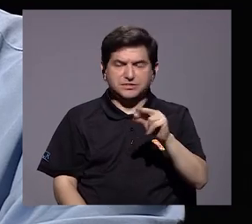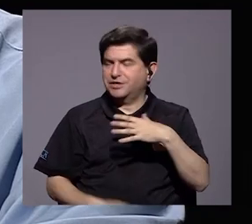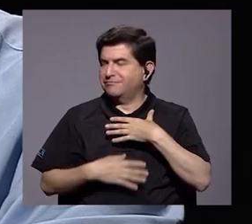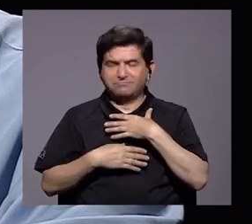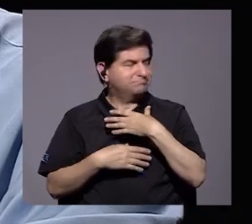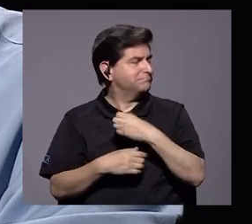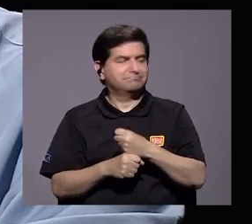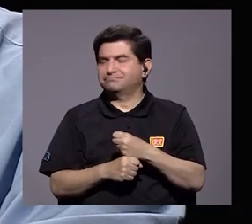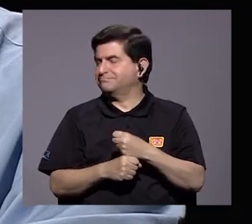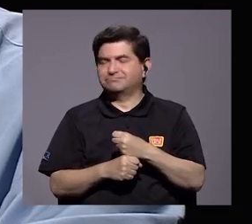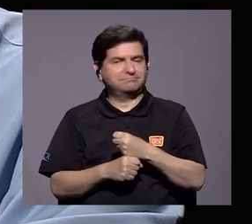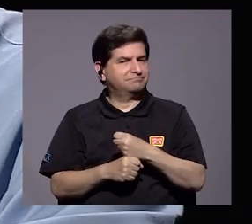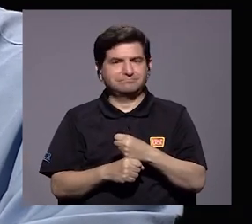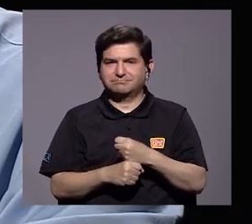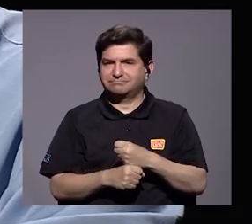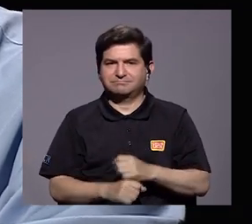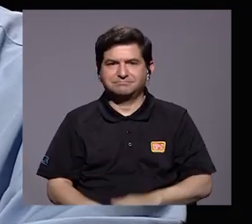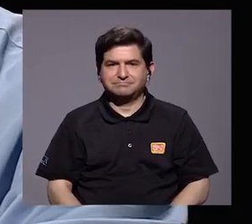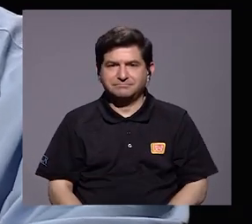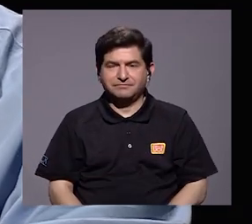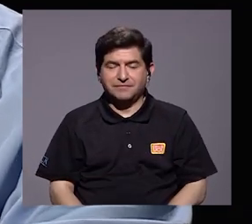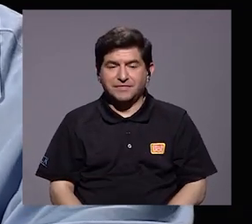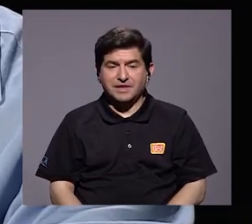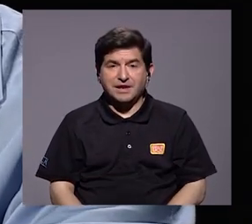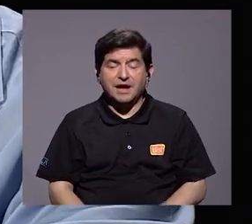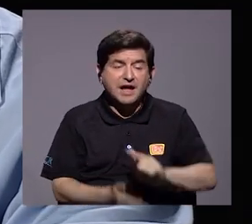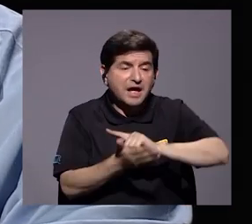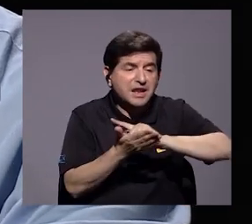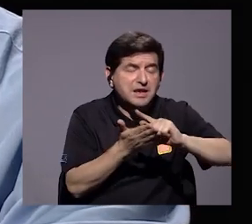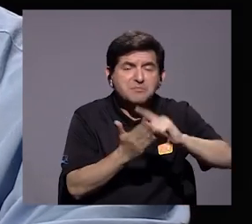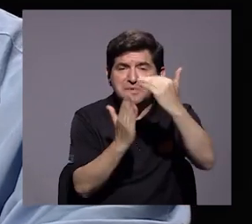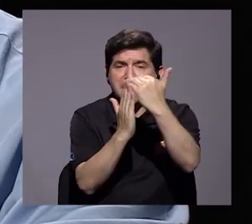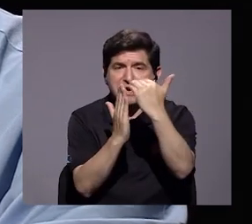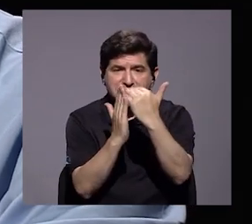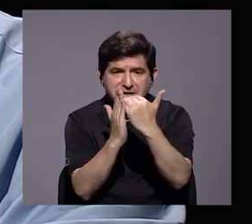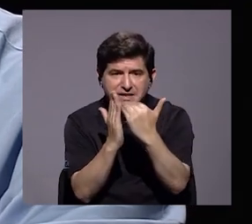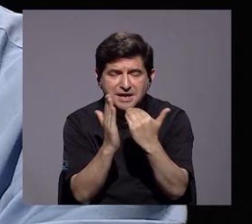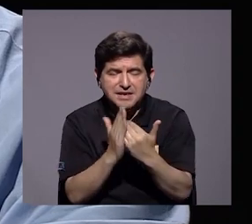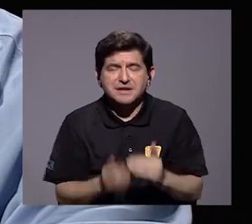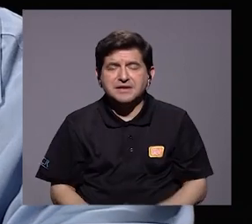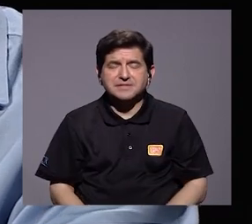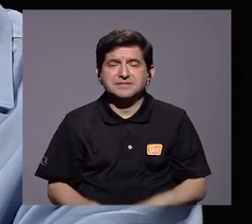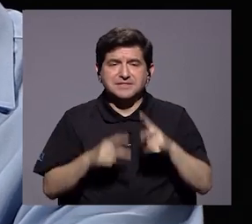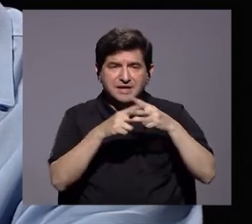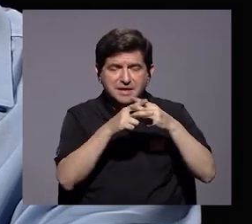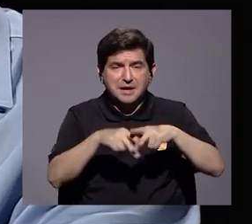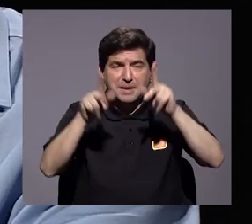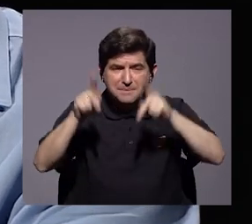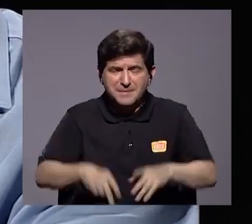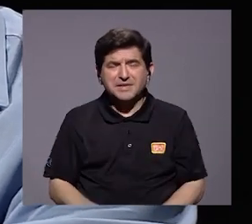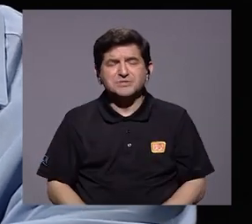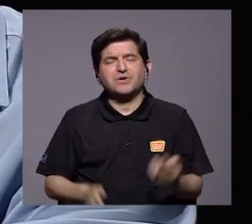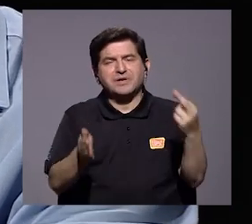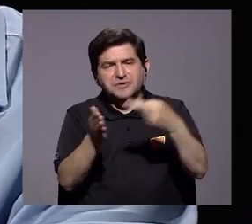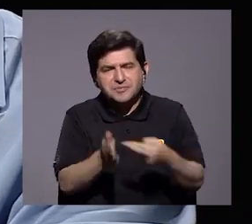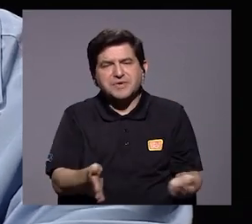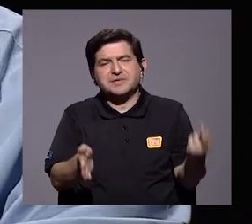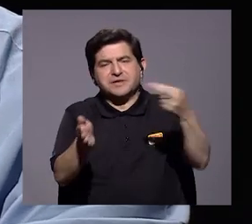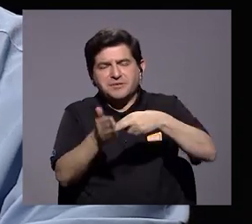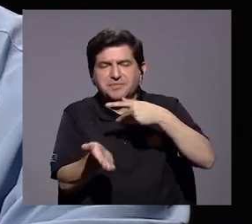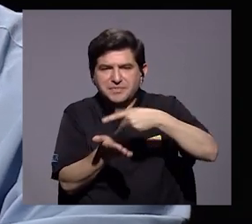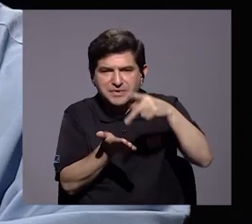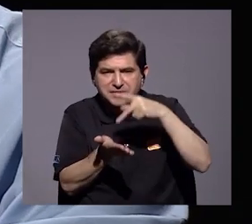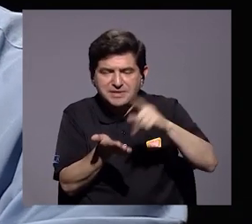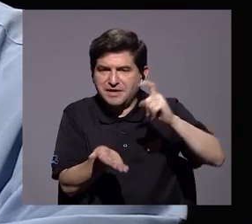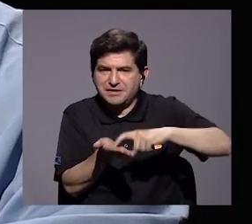la confianza y limpiarle el récord crediticio a una persona que repetidamente ha fallado en el pago de